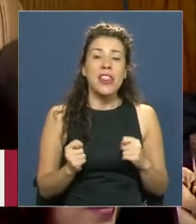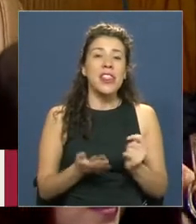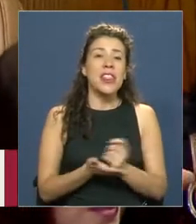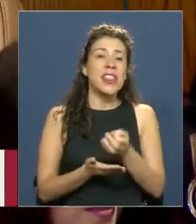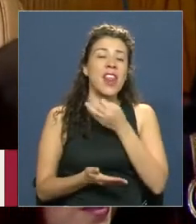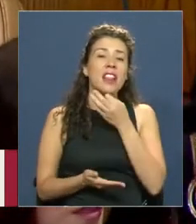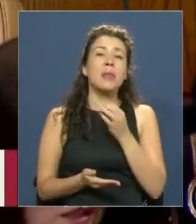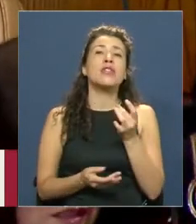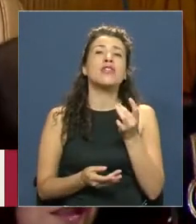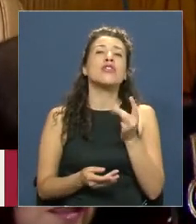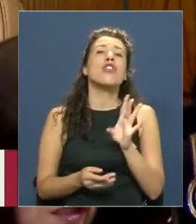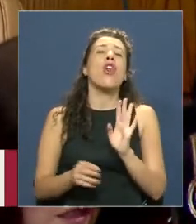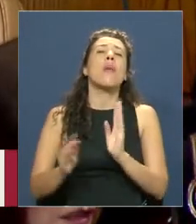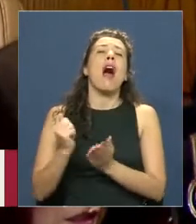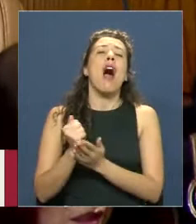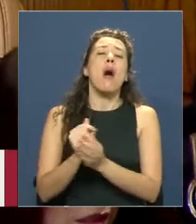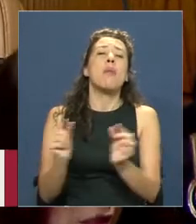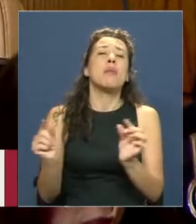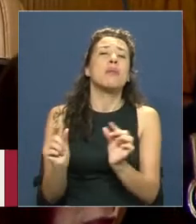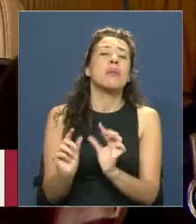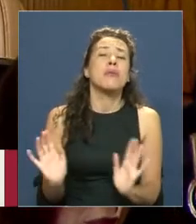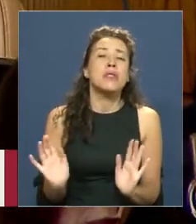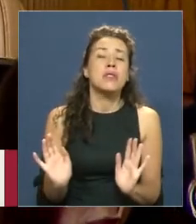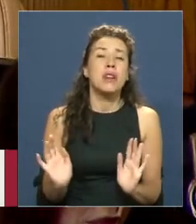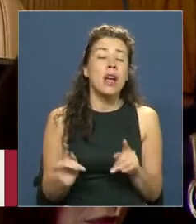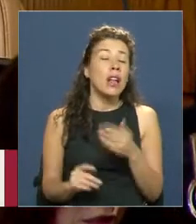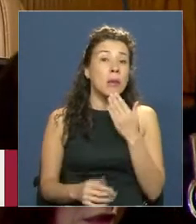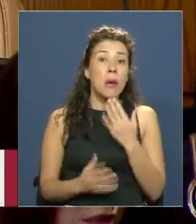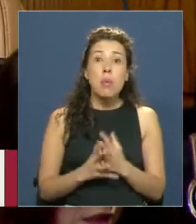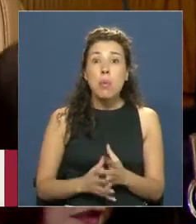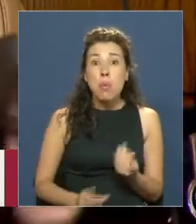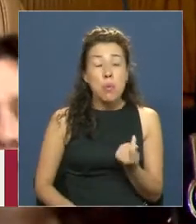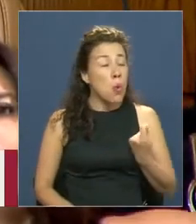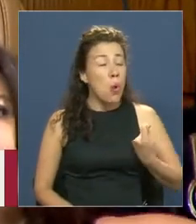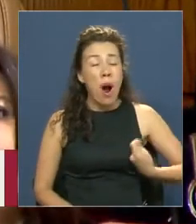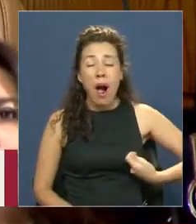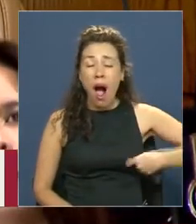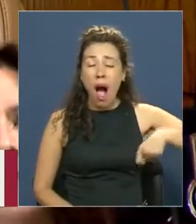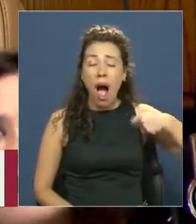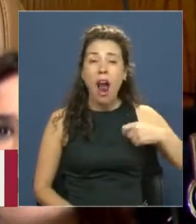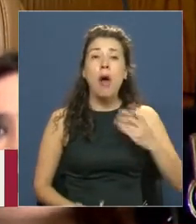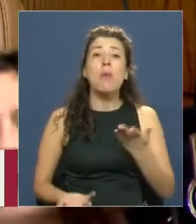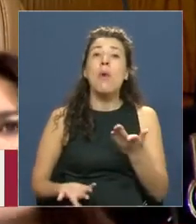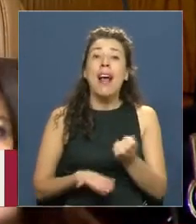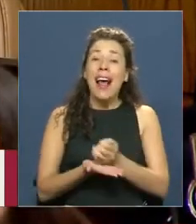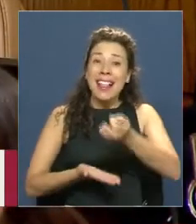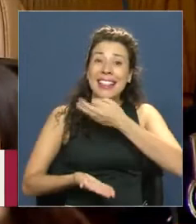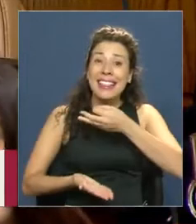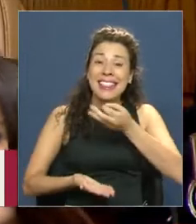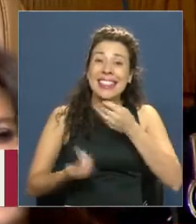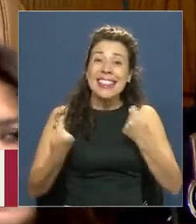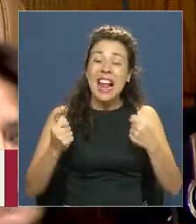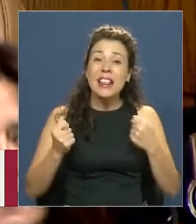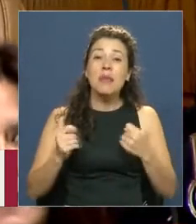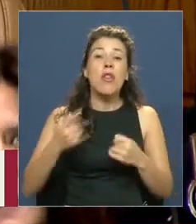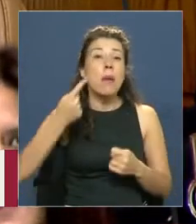de sostén o de mantenimiento, que además son extremadamente caros porque son tratamientos experimentales y que